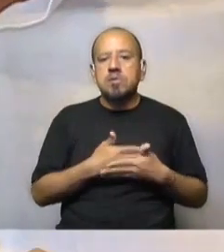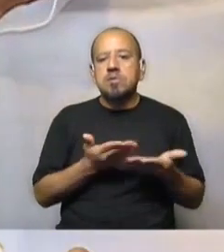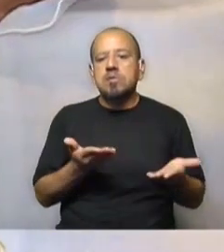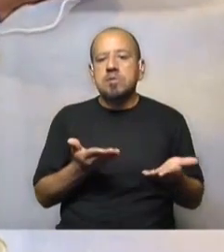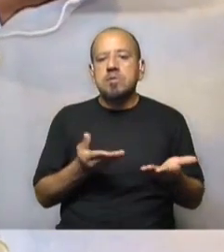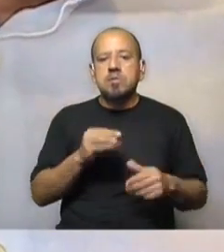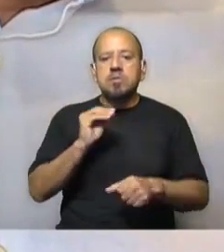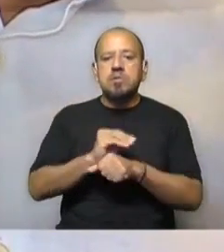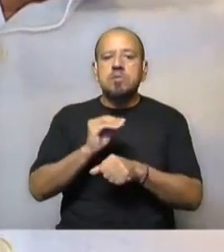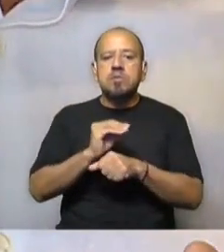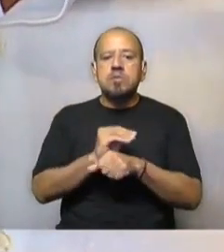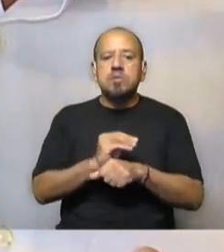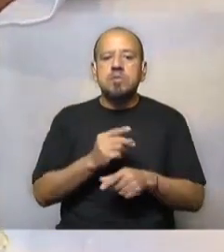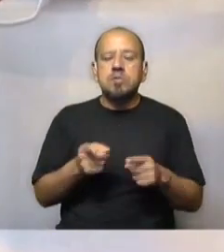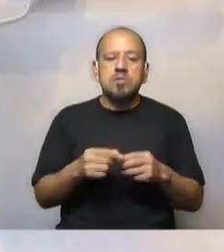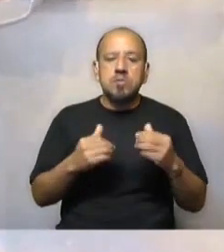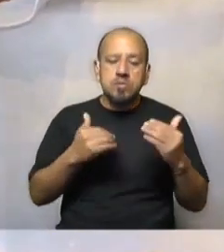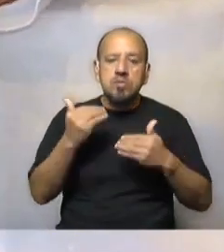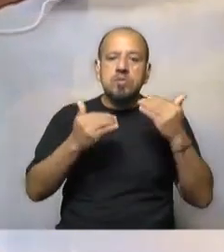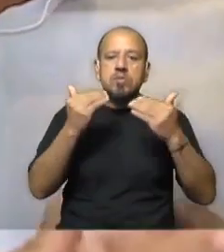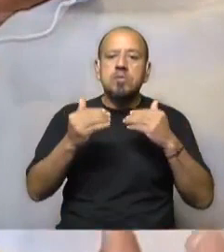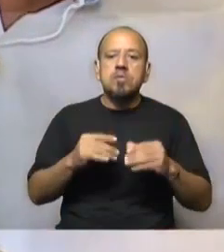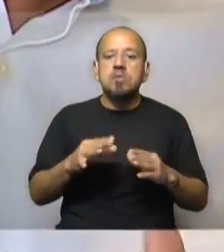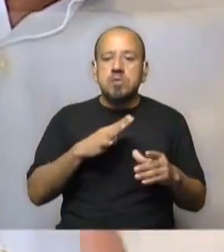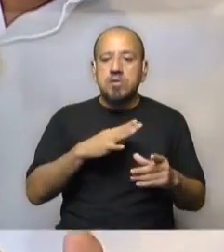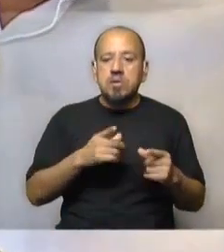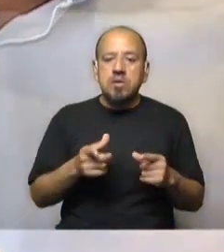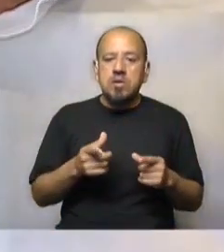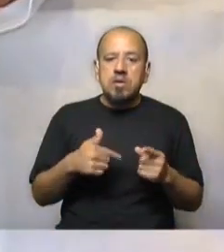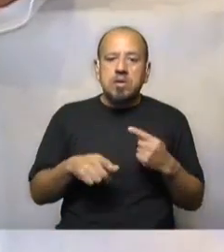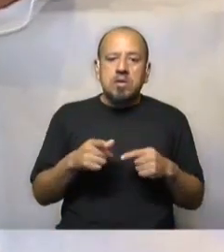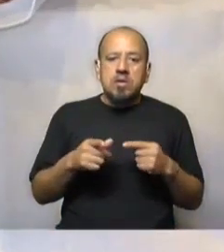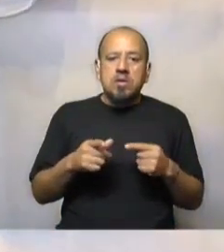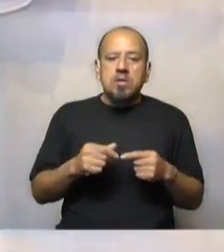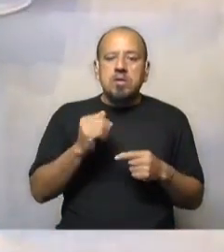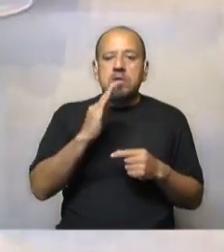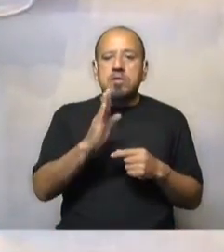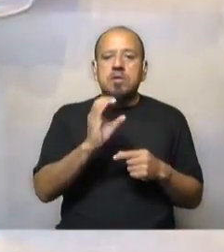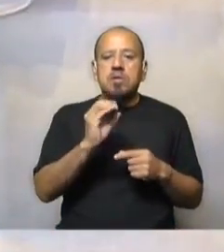la cultura como vehículo de crecimiento personal estaba presente en el corredor polaco,